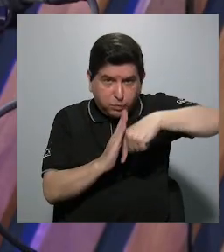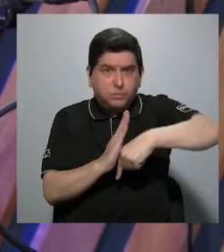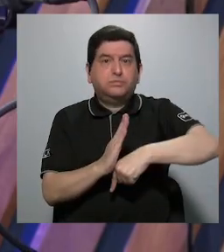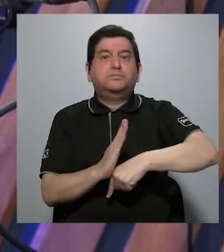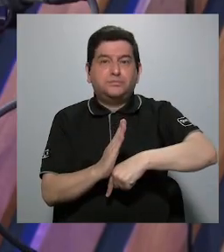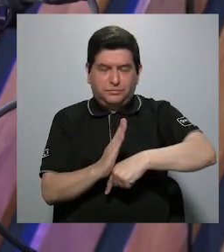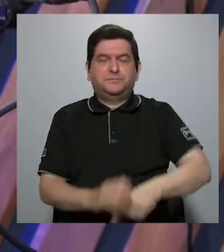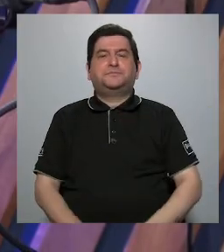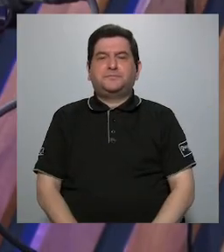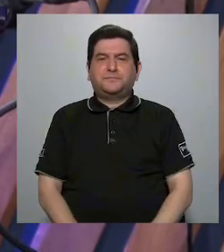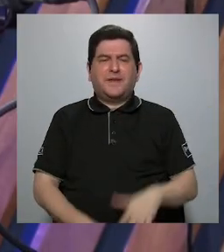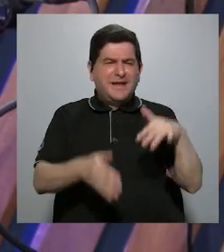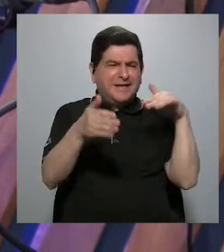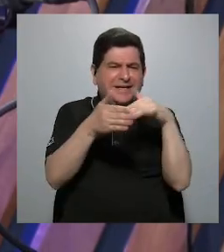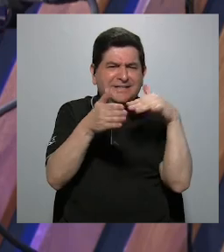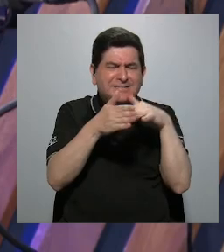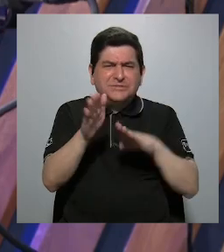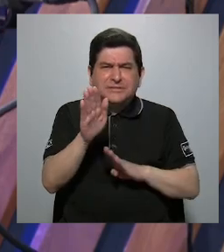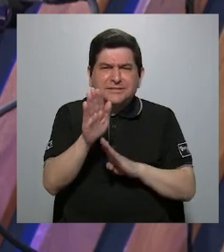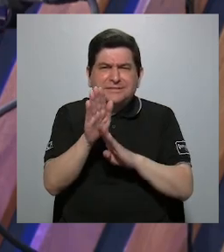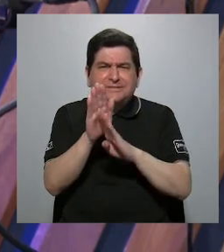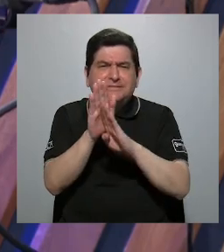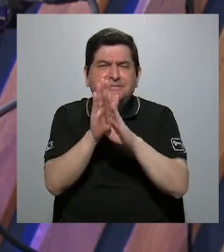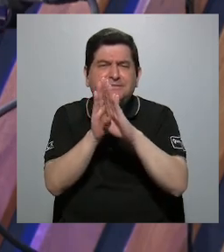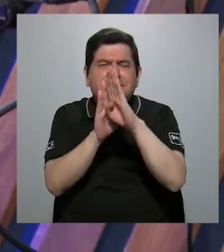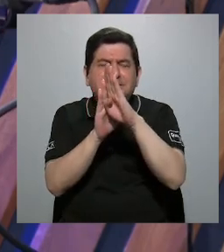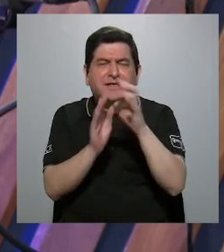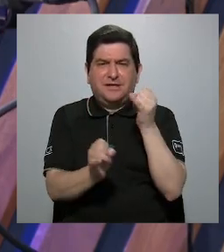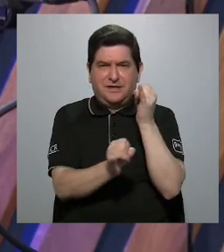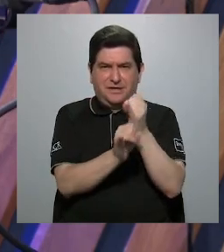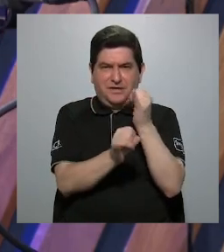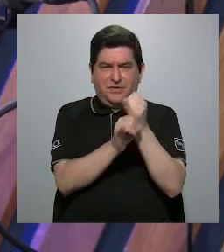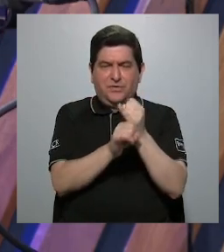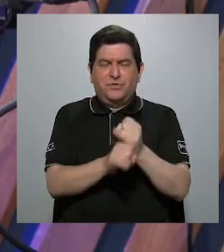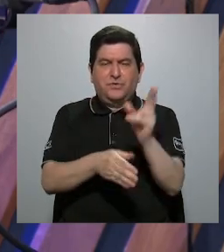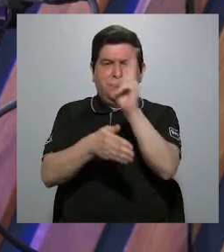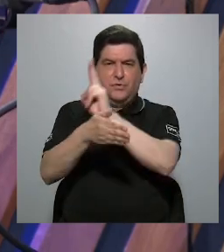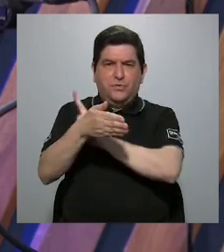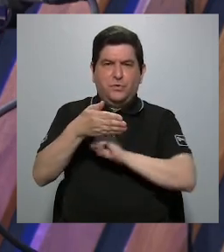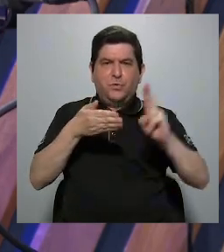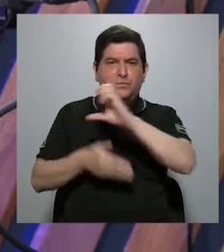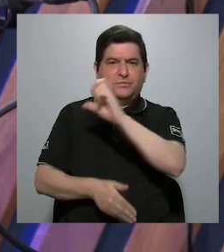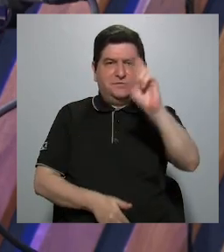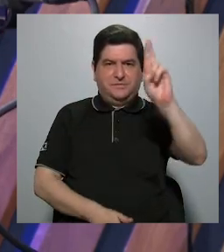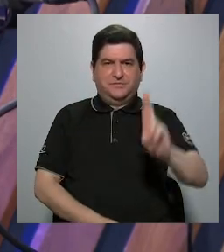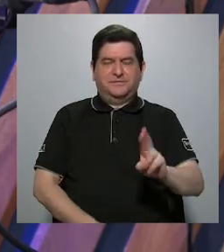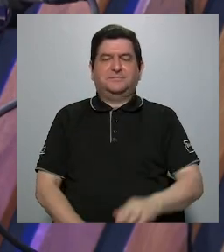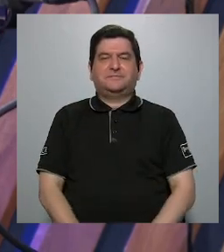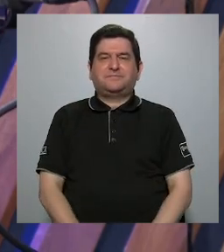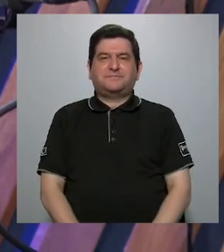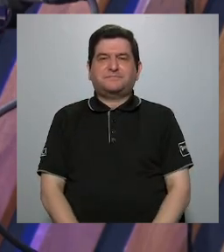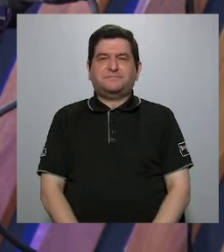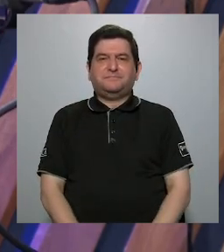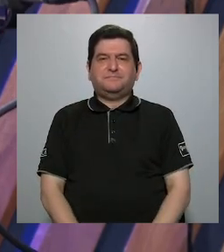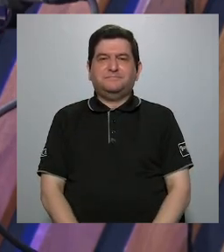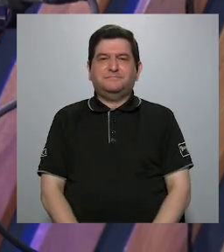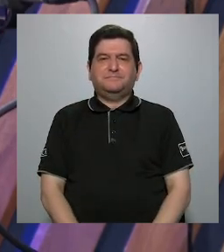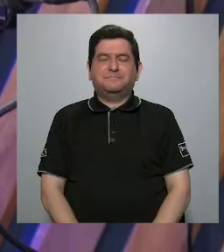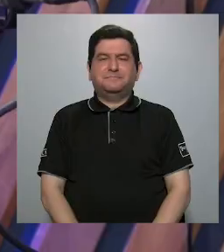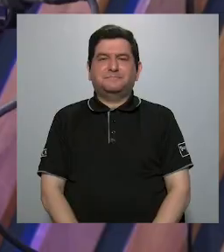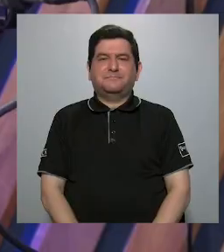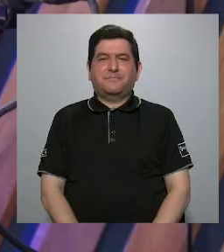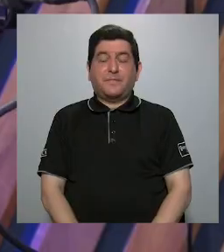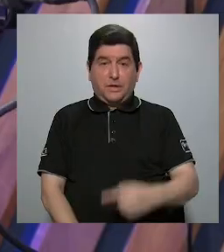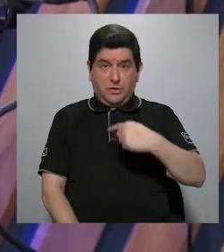muy intensamente a estudiar el desarrollo institucional de la Universidad de Costa Rica.